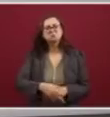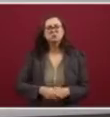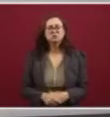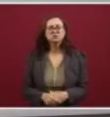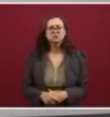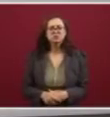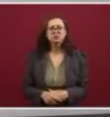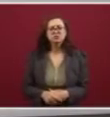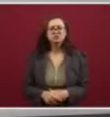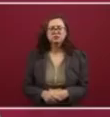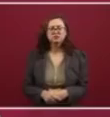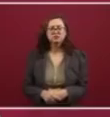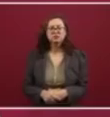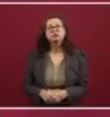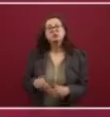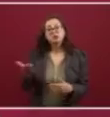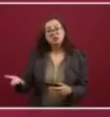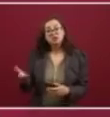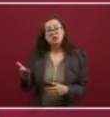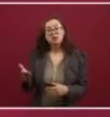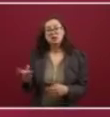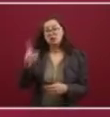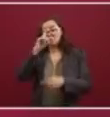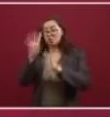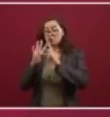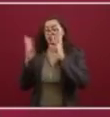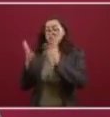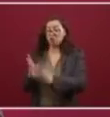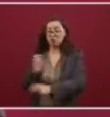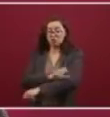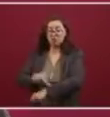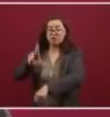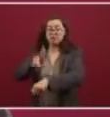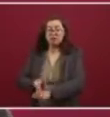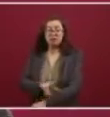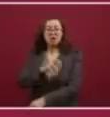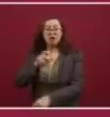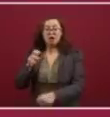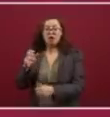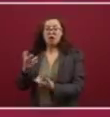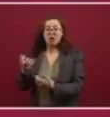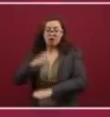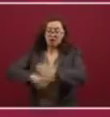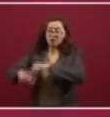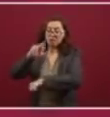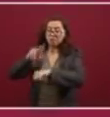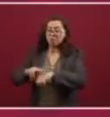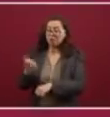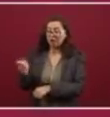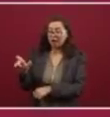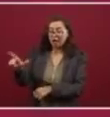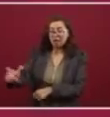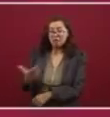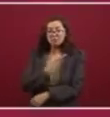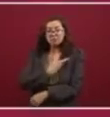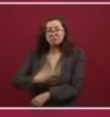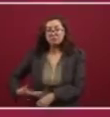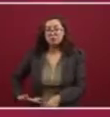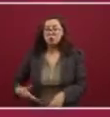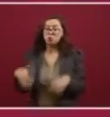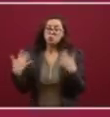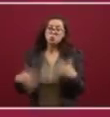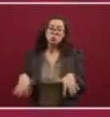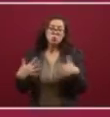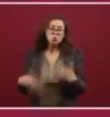Estamos hablando del presidente del Consejo Coordinador Empresarial, que se ha portado muy bien, que